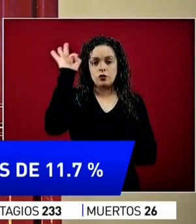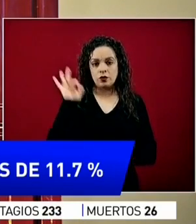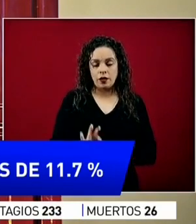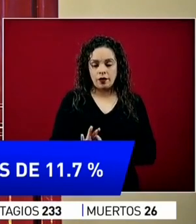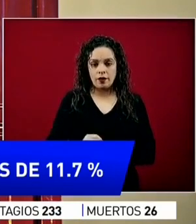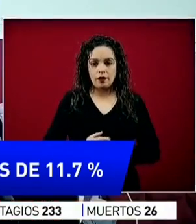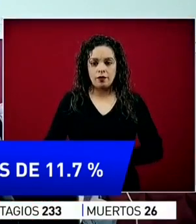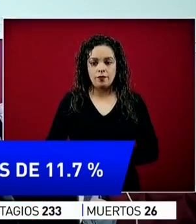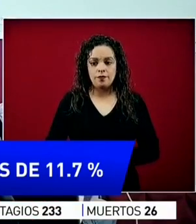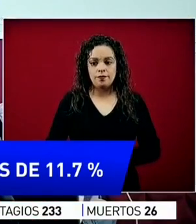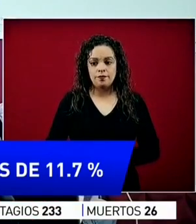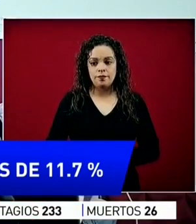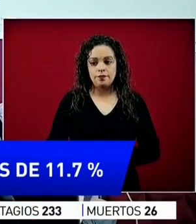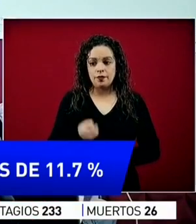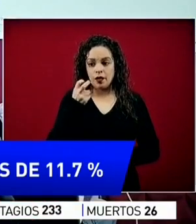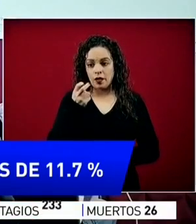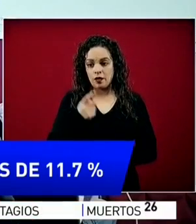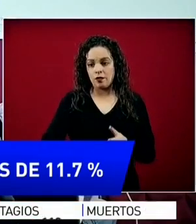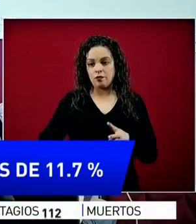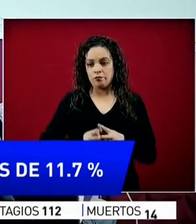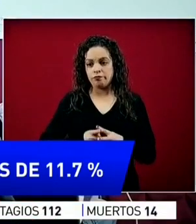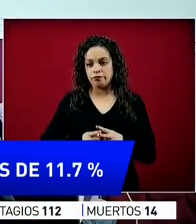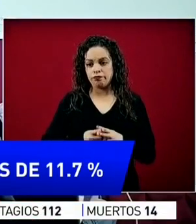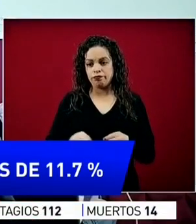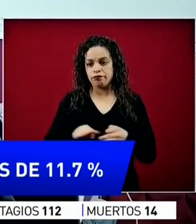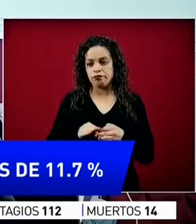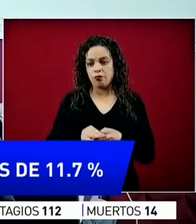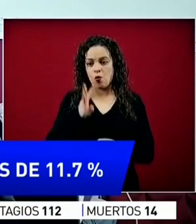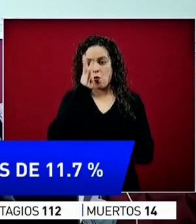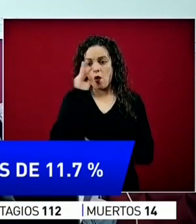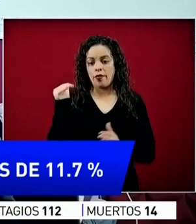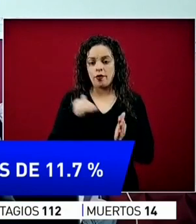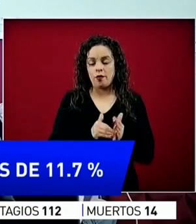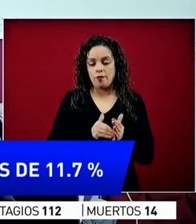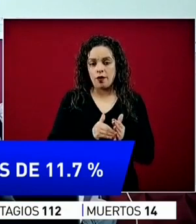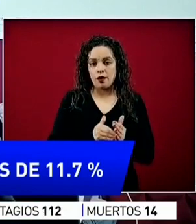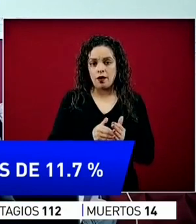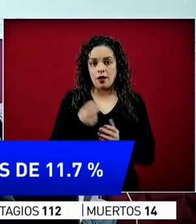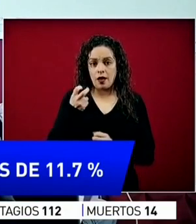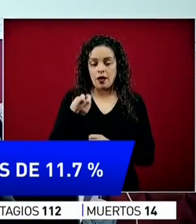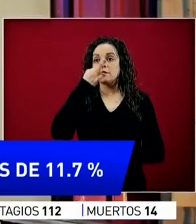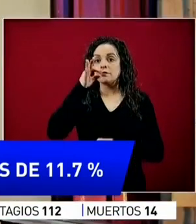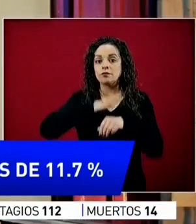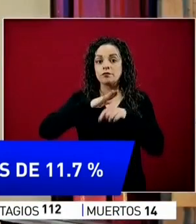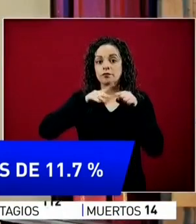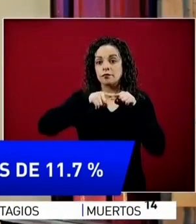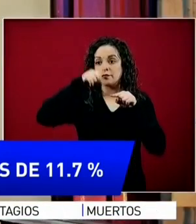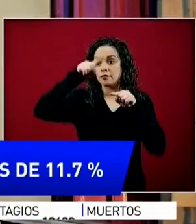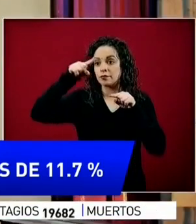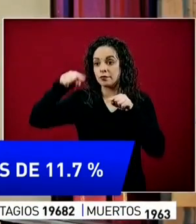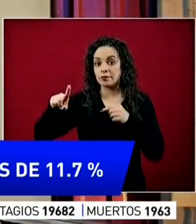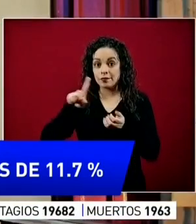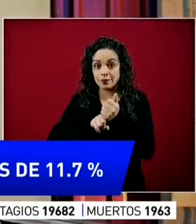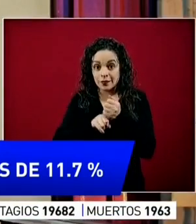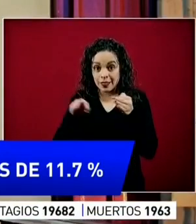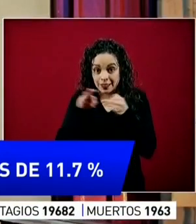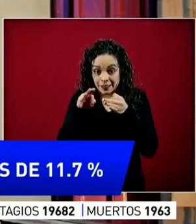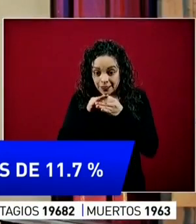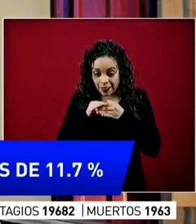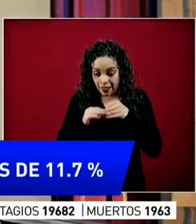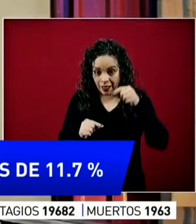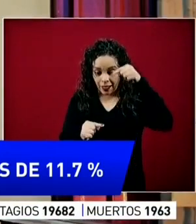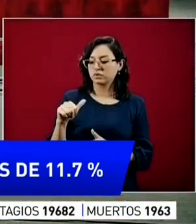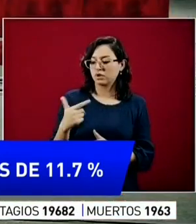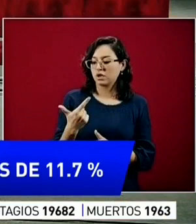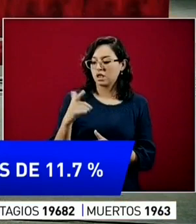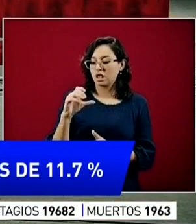suman 26.666 casos positivos de COVID-19 entre personal de salud, además de 385